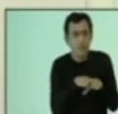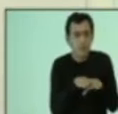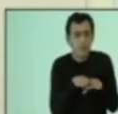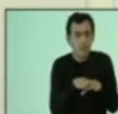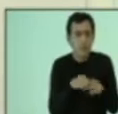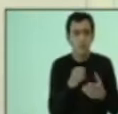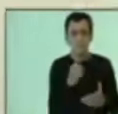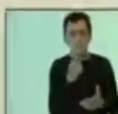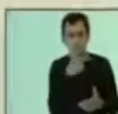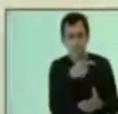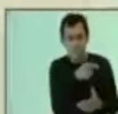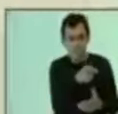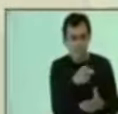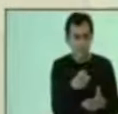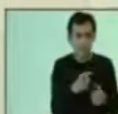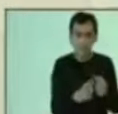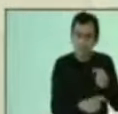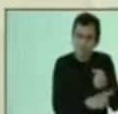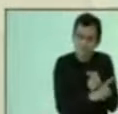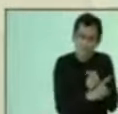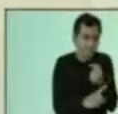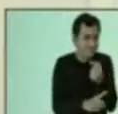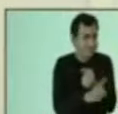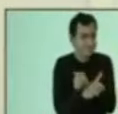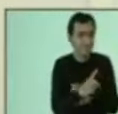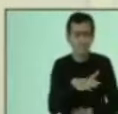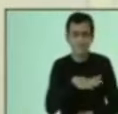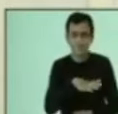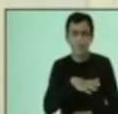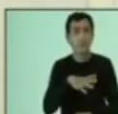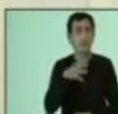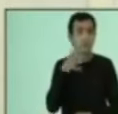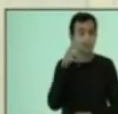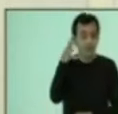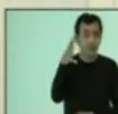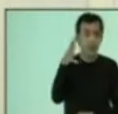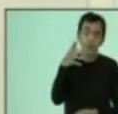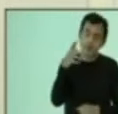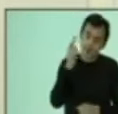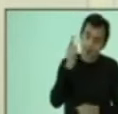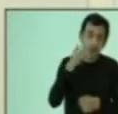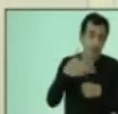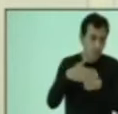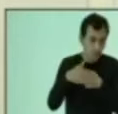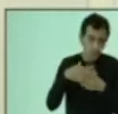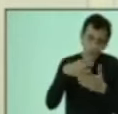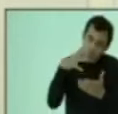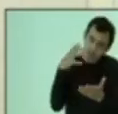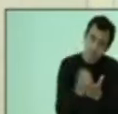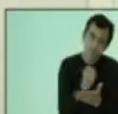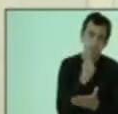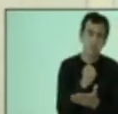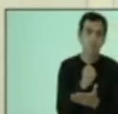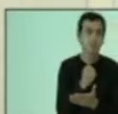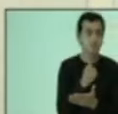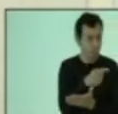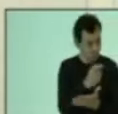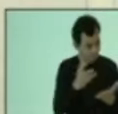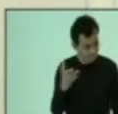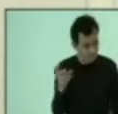abatir este gran rezago y llegar a ser alcalde de Cuautzintla. Vamos a